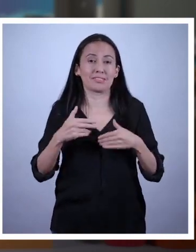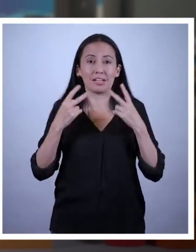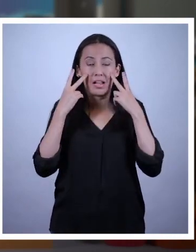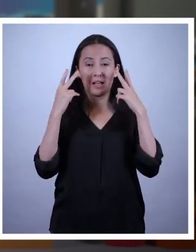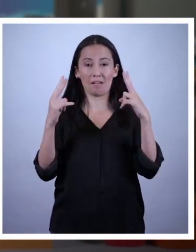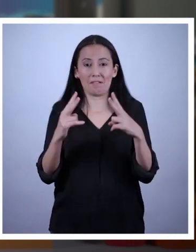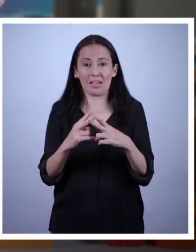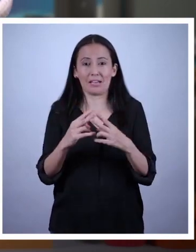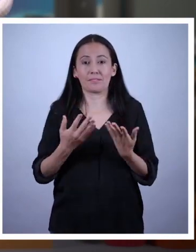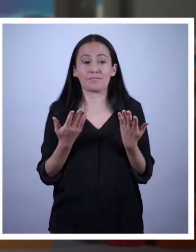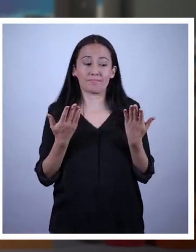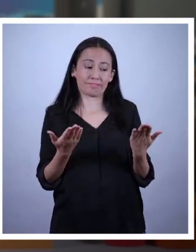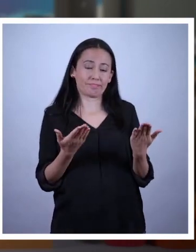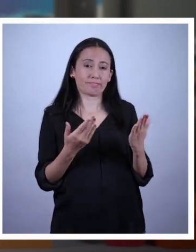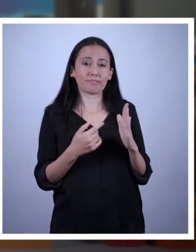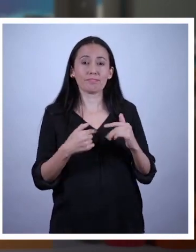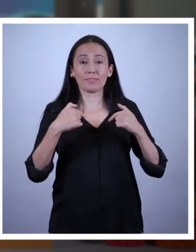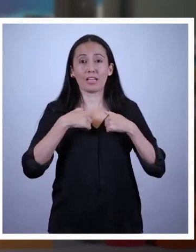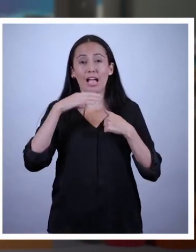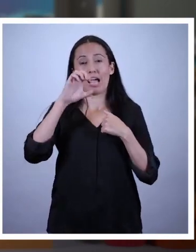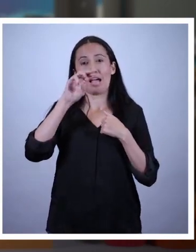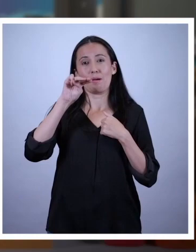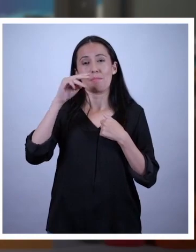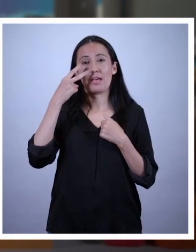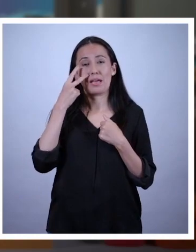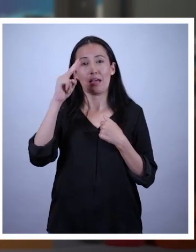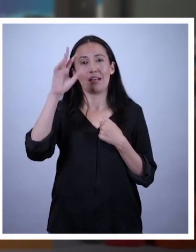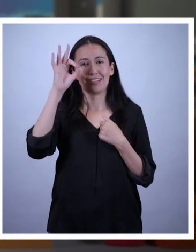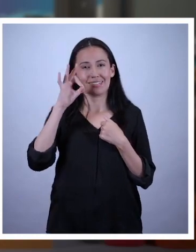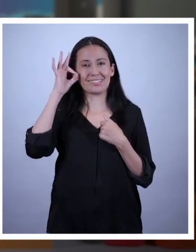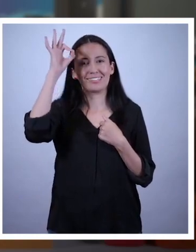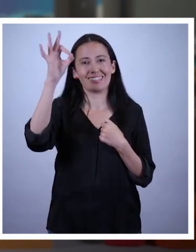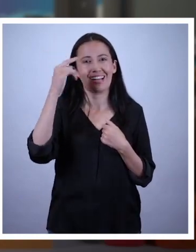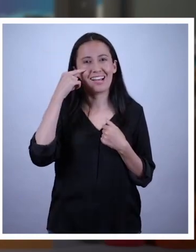algún descendiente suyo, quién sabe. Así que yo soy